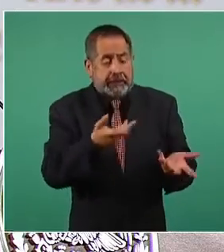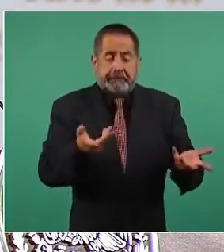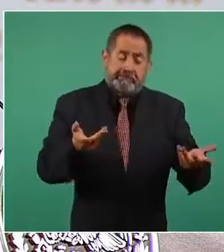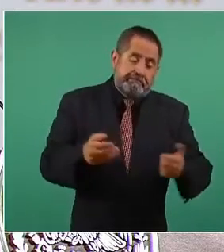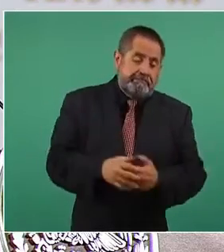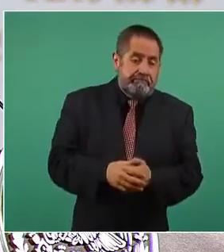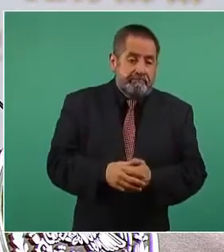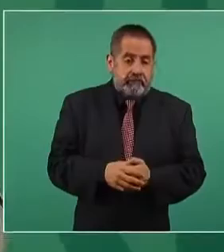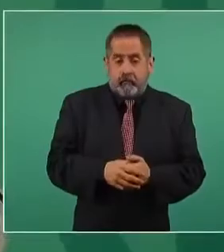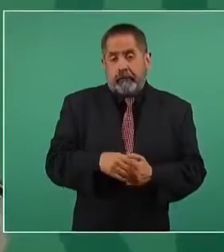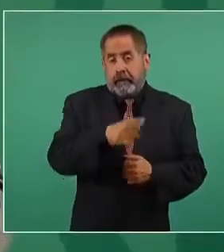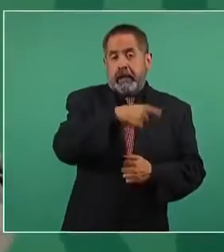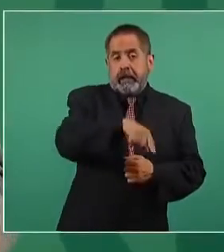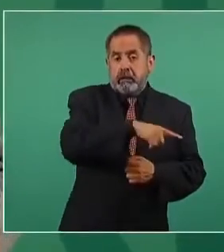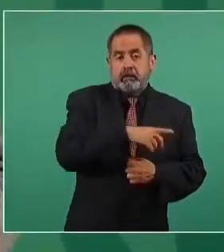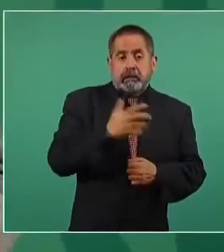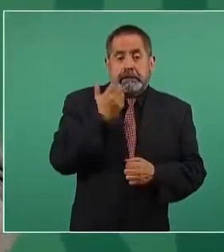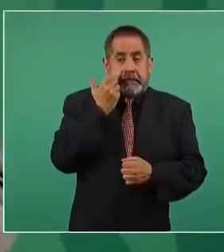desearían